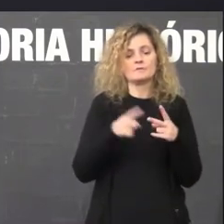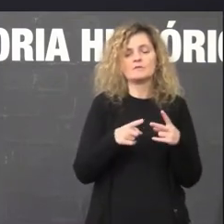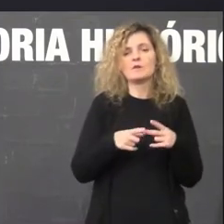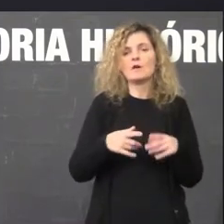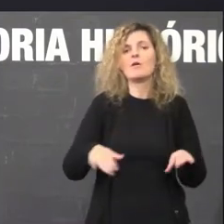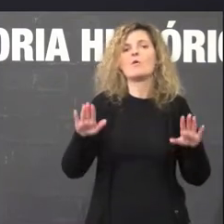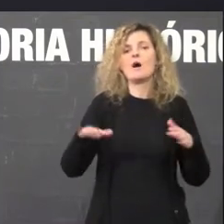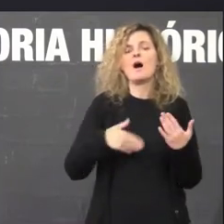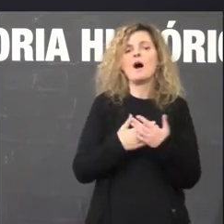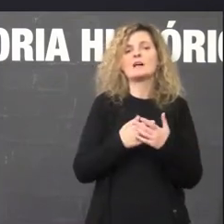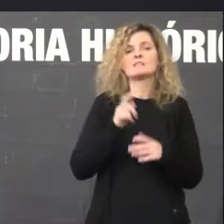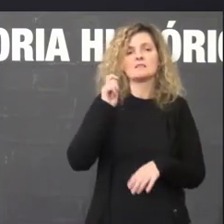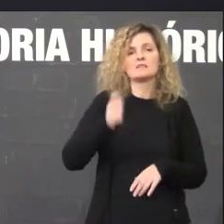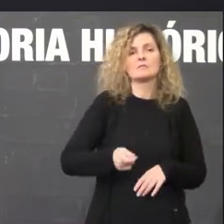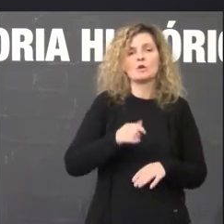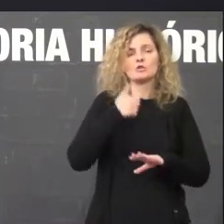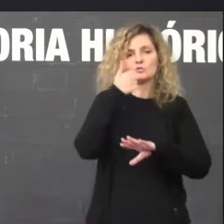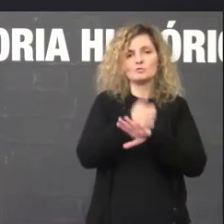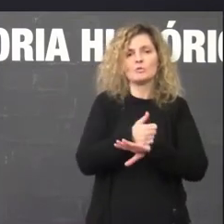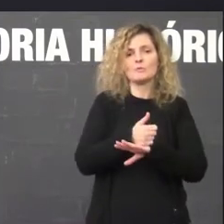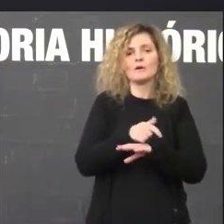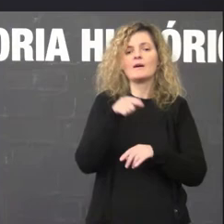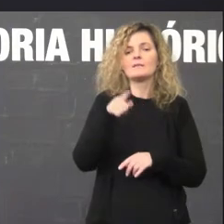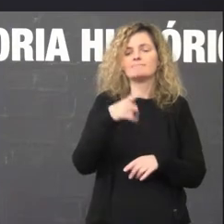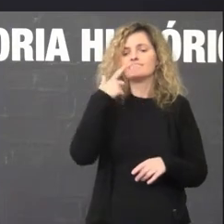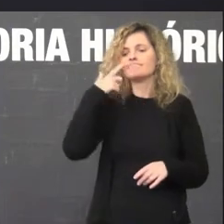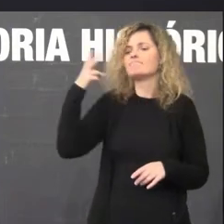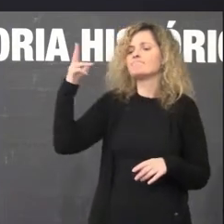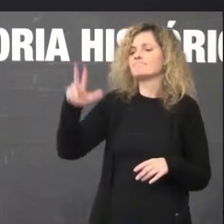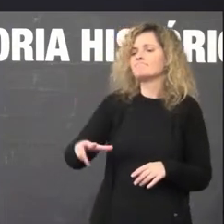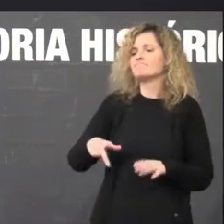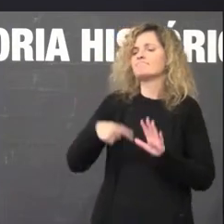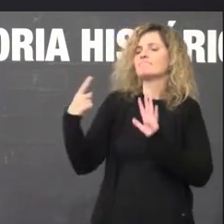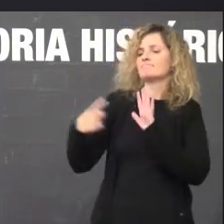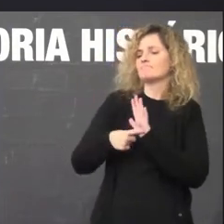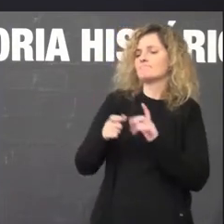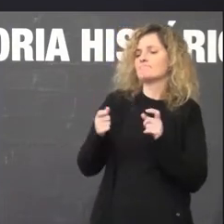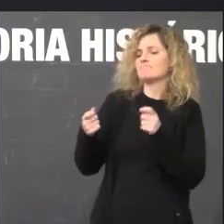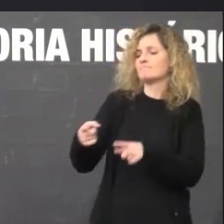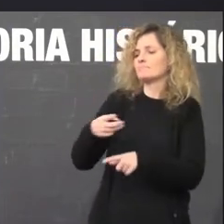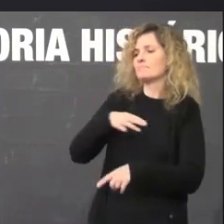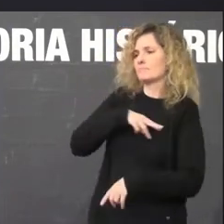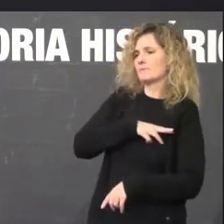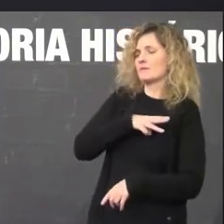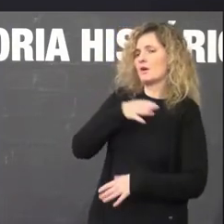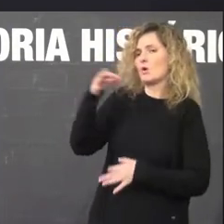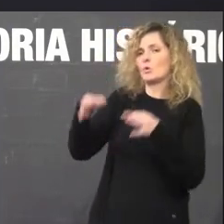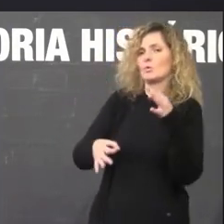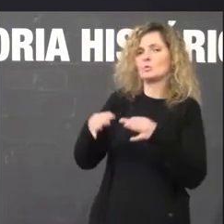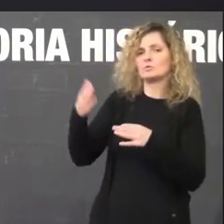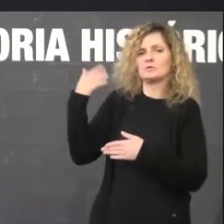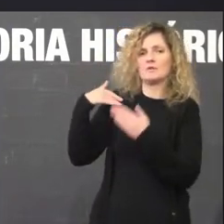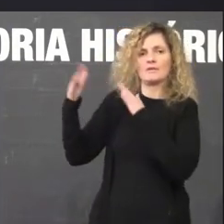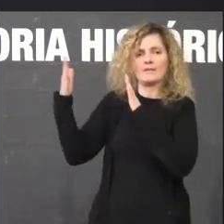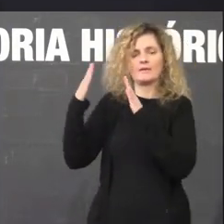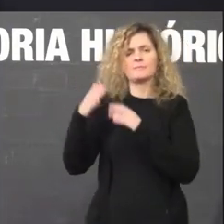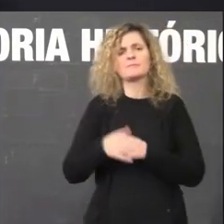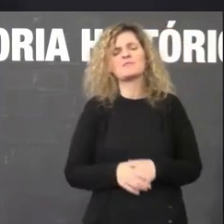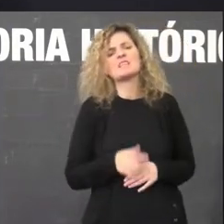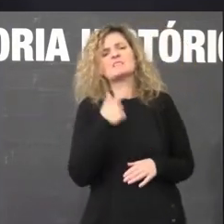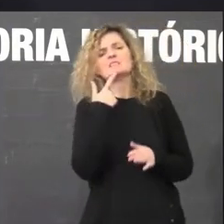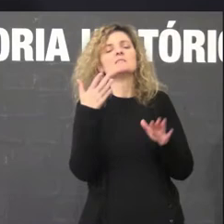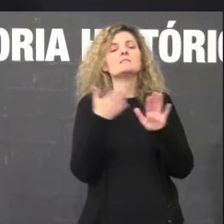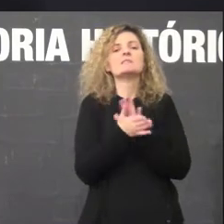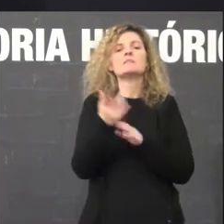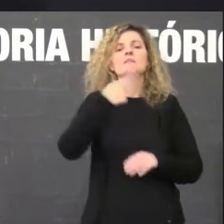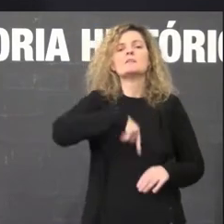incluso hasta o Tribunal Supremo, que foi quen realmente legalizou a masonería, a xusticia de entonces. O cual quere decir